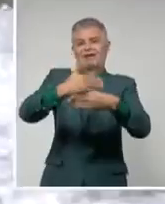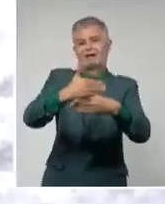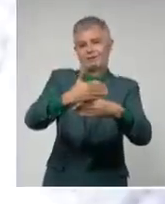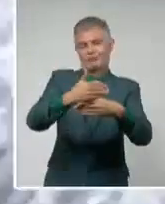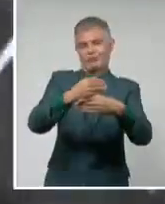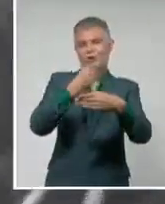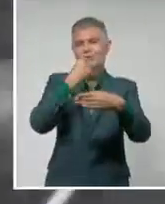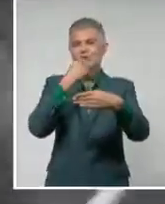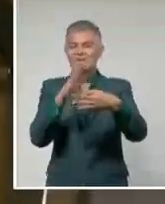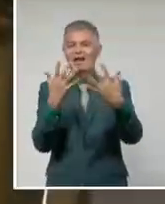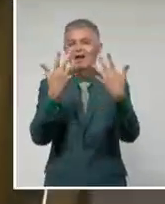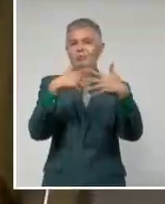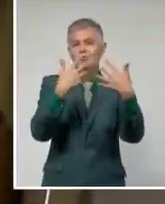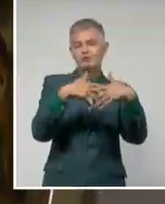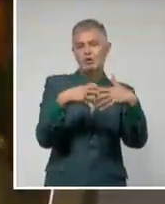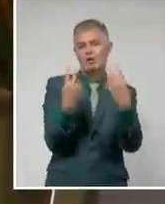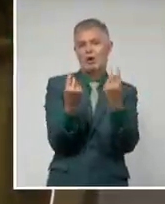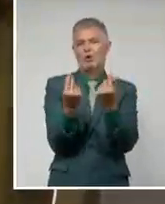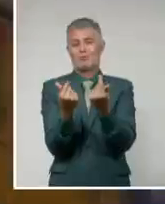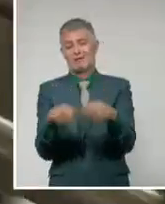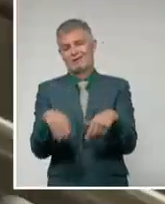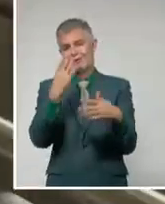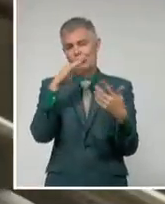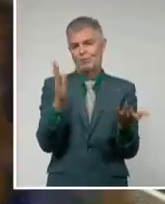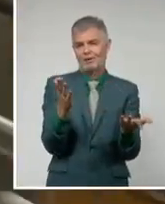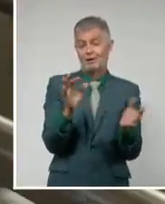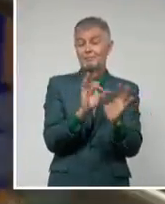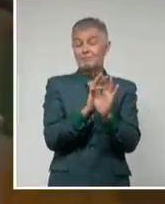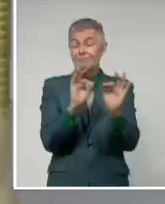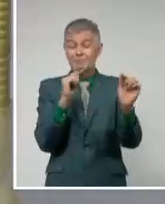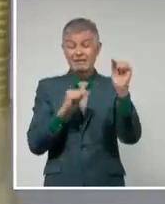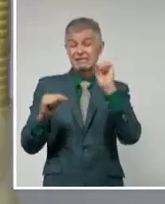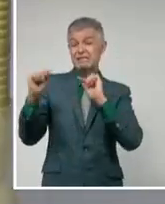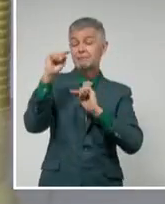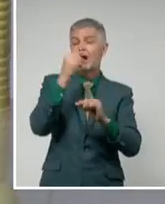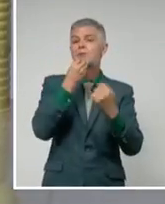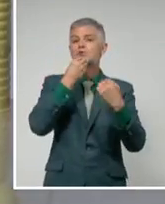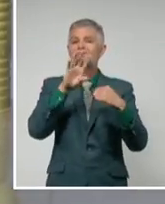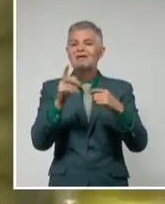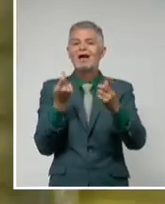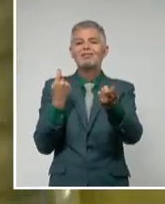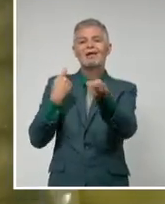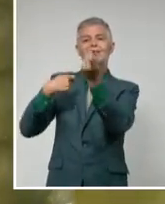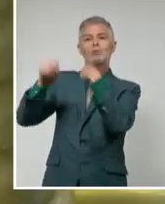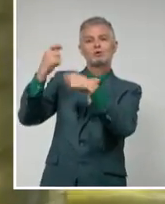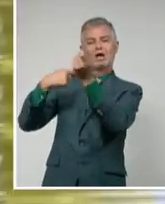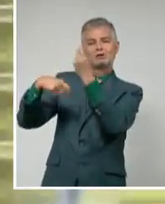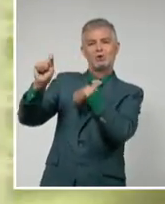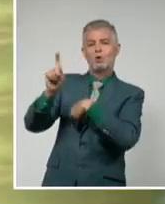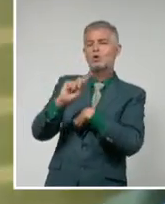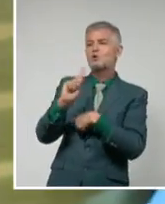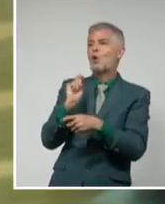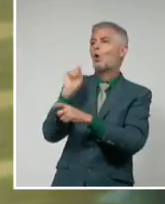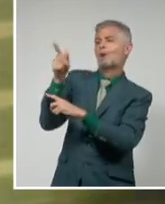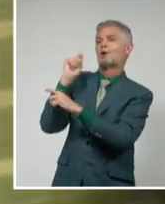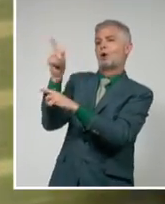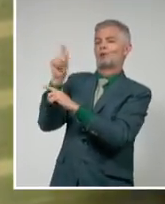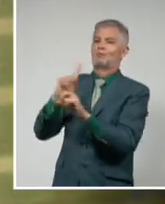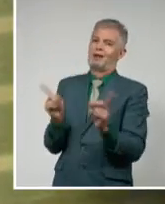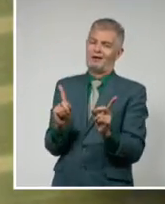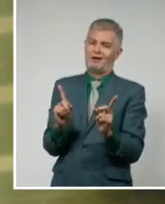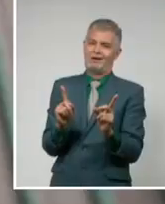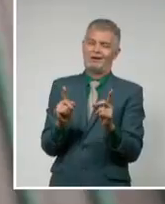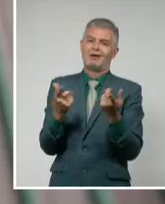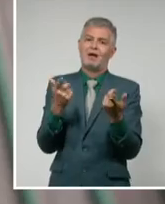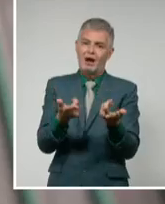capacidades productivas de la economía y en especial para las posibilidades de exportación y sustitución de importaciones. Eliminar la